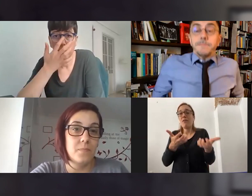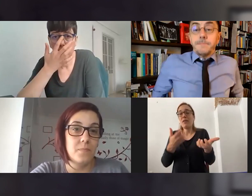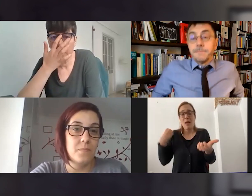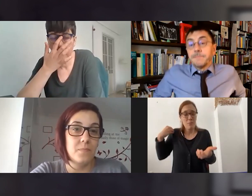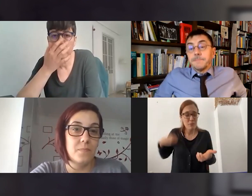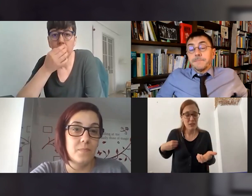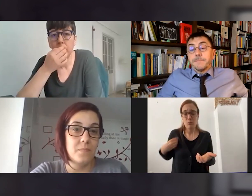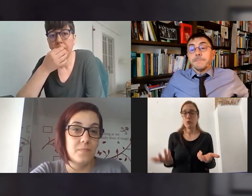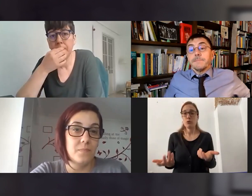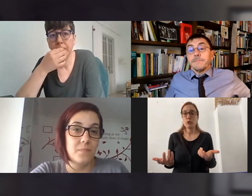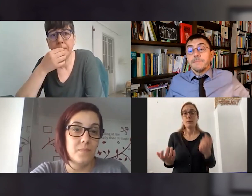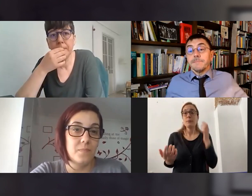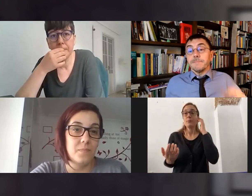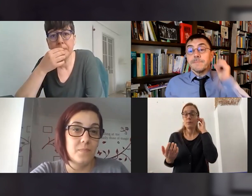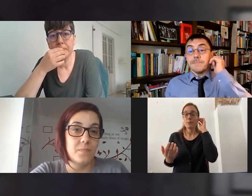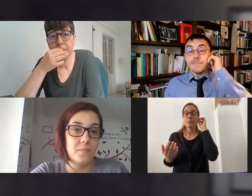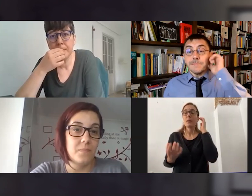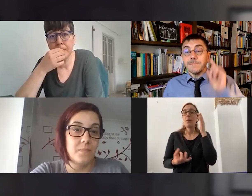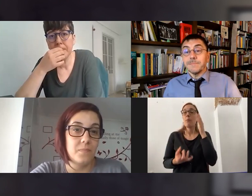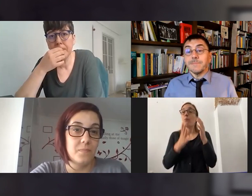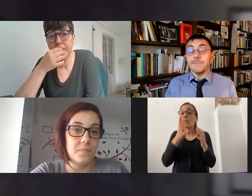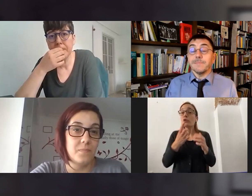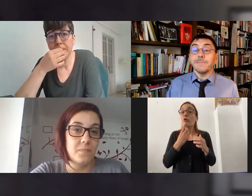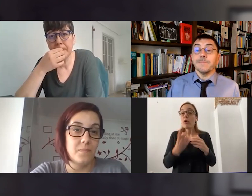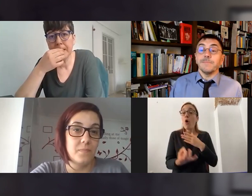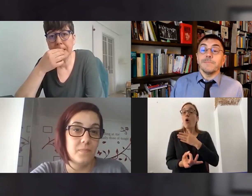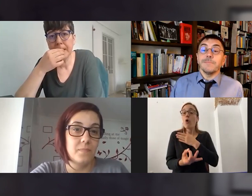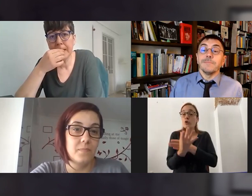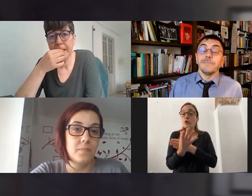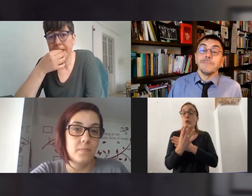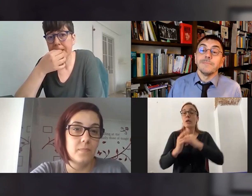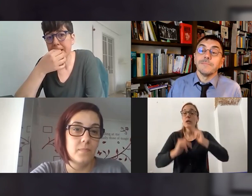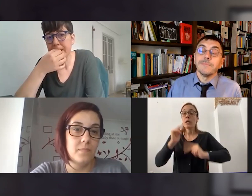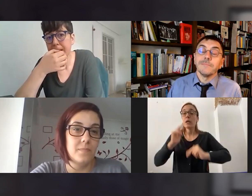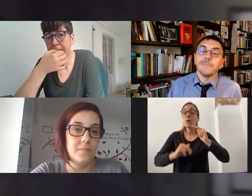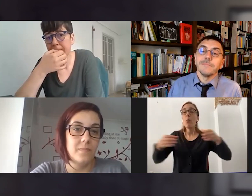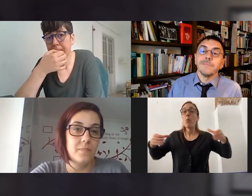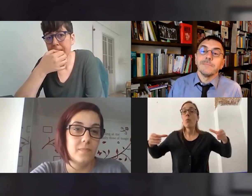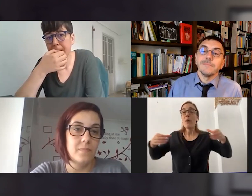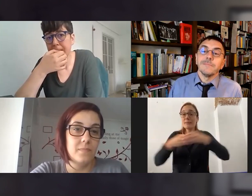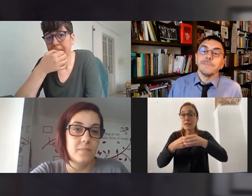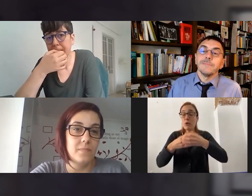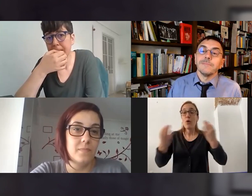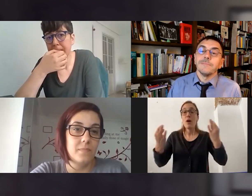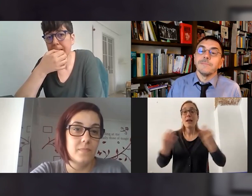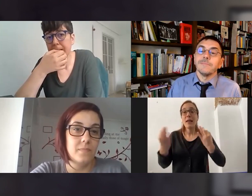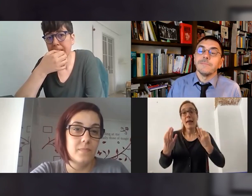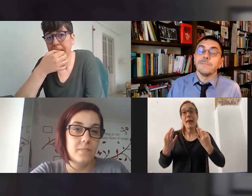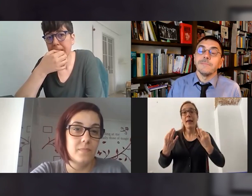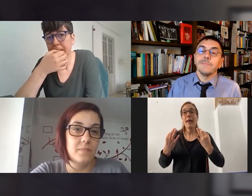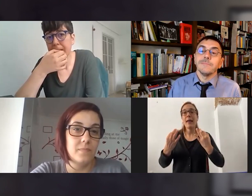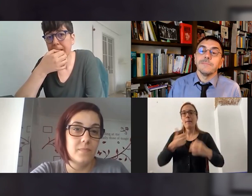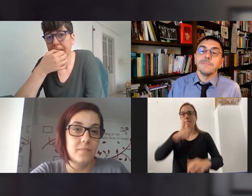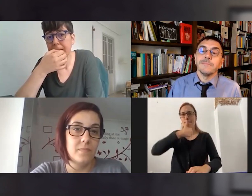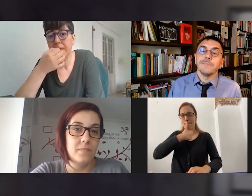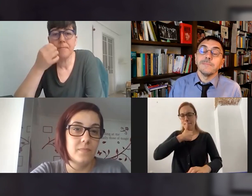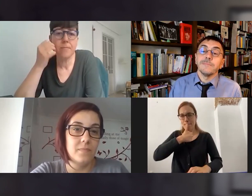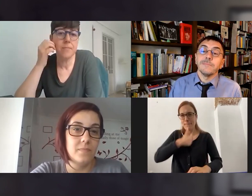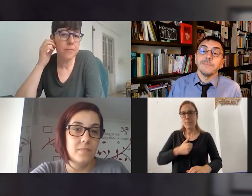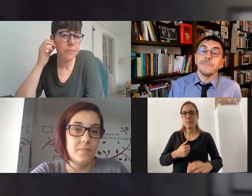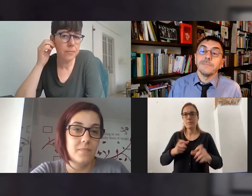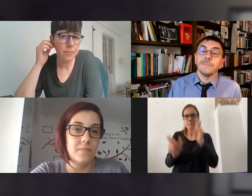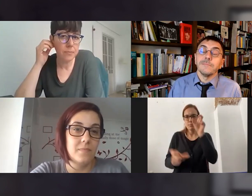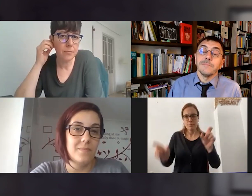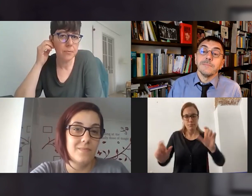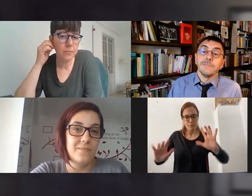tenemos que construir un partido que no se deje amedrentar por la presión, que sea capaz, en base a vínculo con la sociedad civil y el empuje popular, de